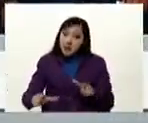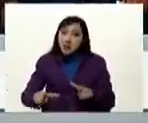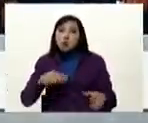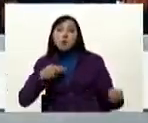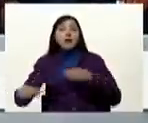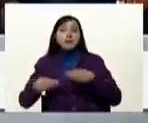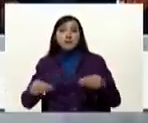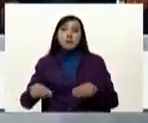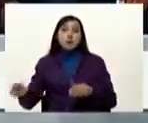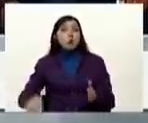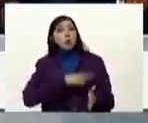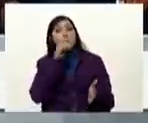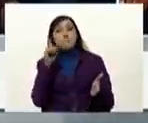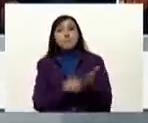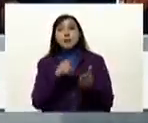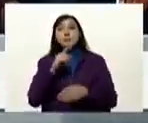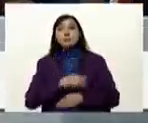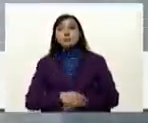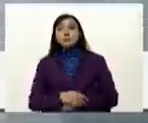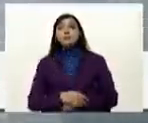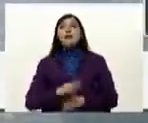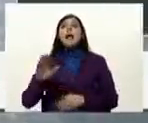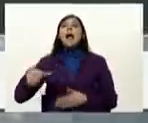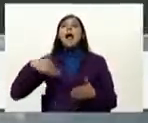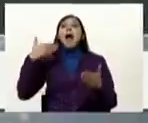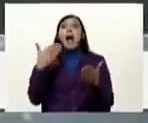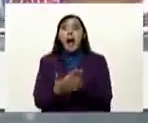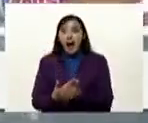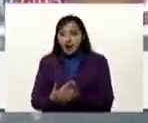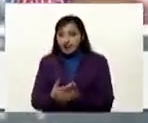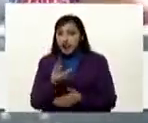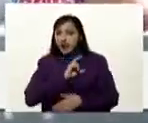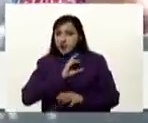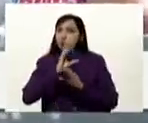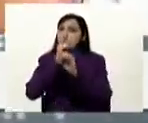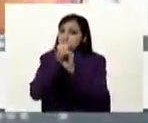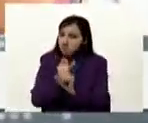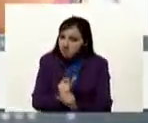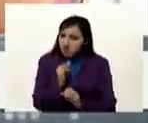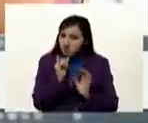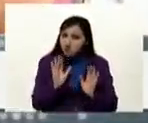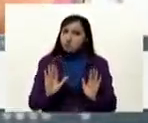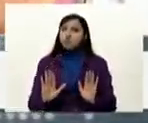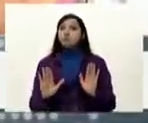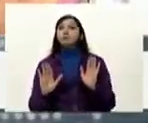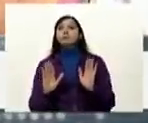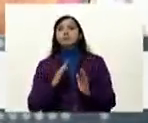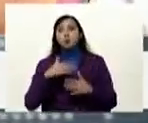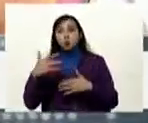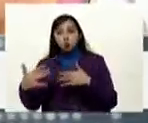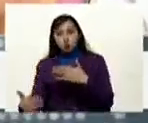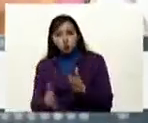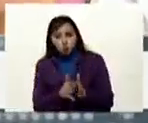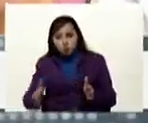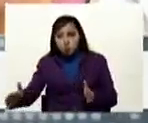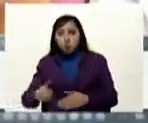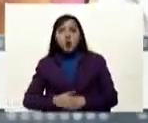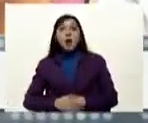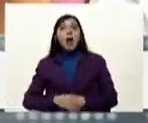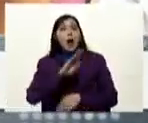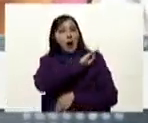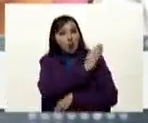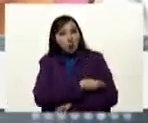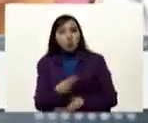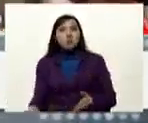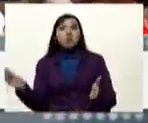total. Y luego vendrá enero, ya hablaremos de enero. De enero en adelante debe arrancar el refuerzo de la